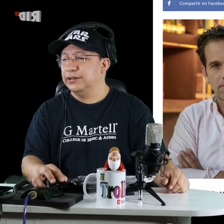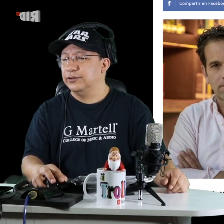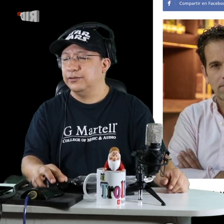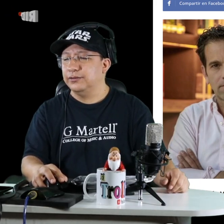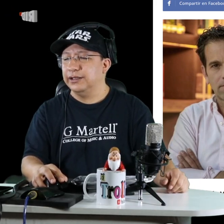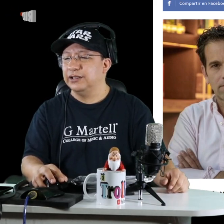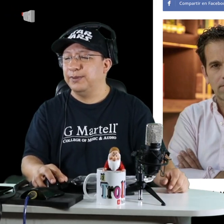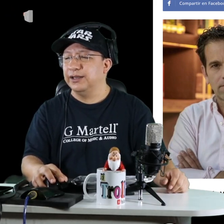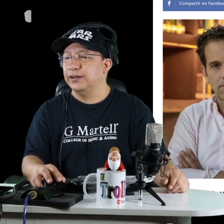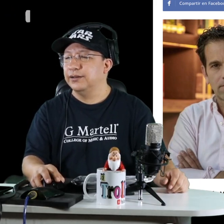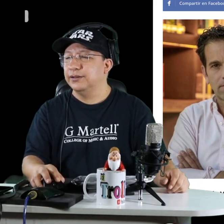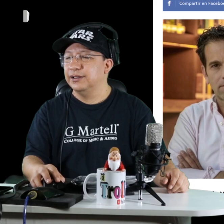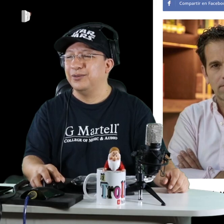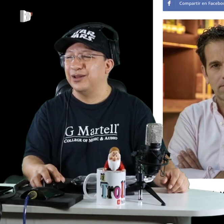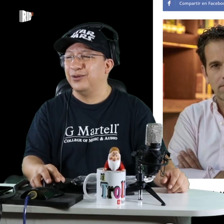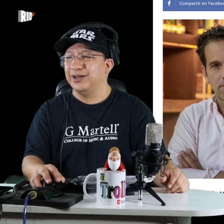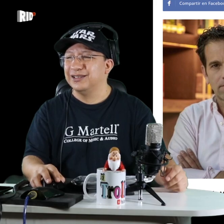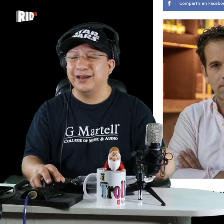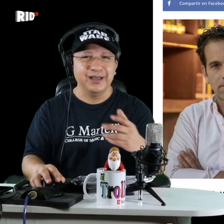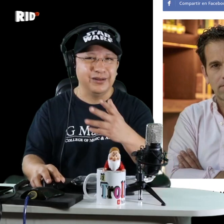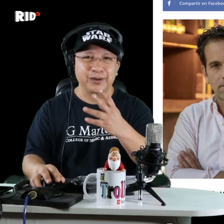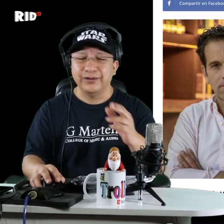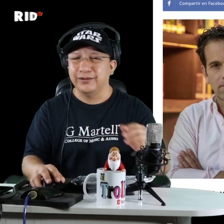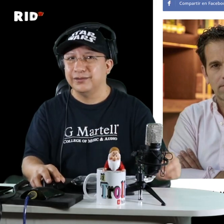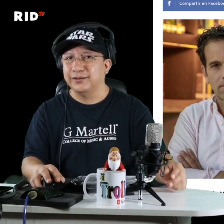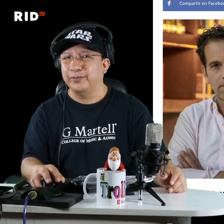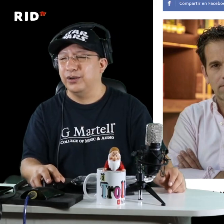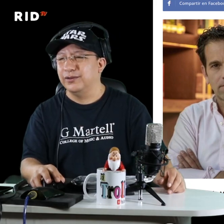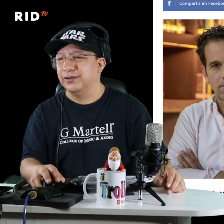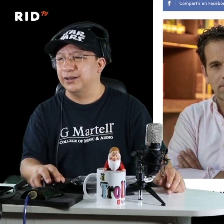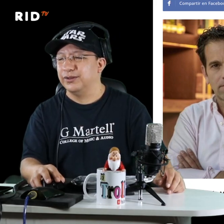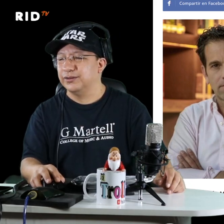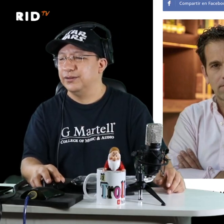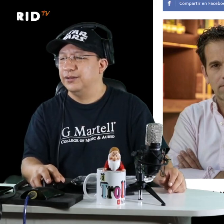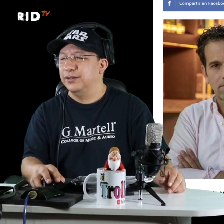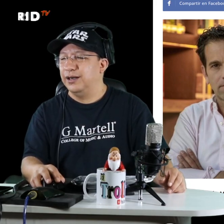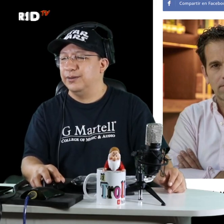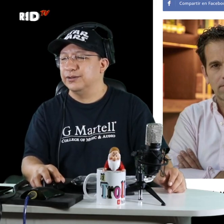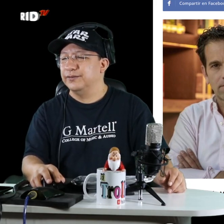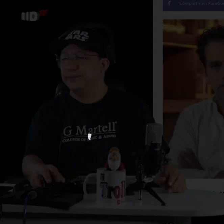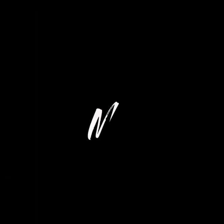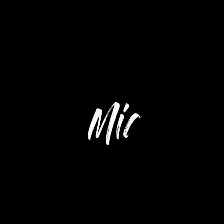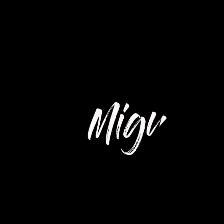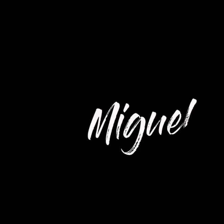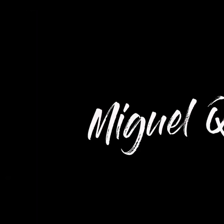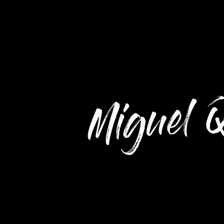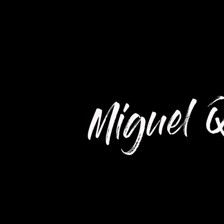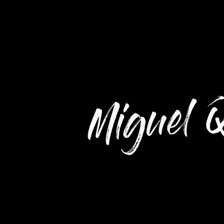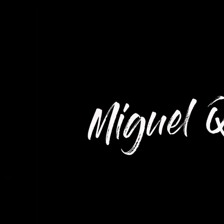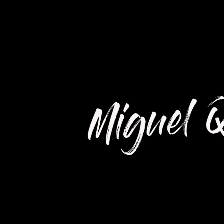Que ya esto, aquí espantan. Es Obrador, es que la imagen de Obrador le pone a uno nervioso. ¡Vámonos!